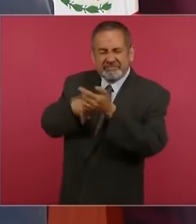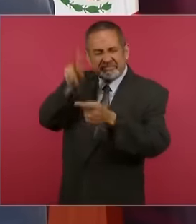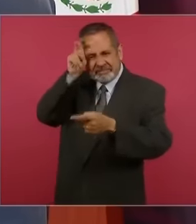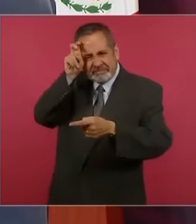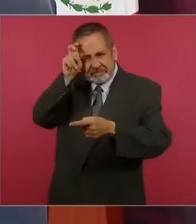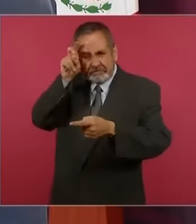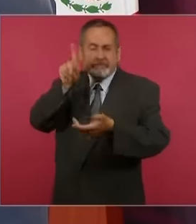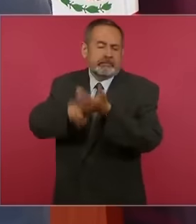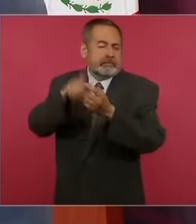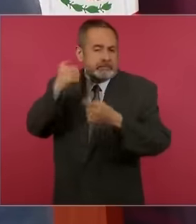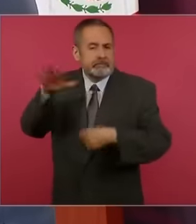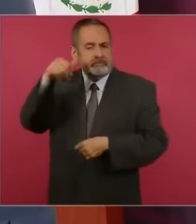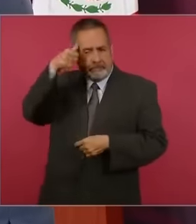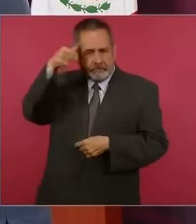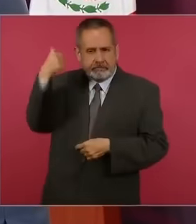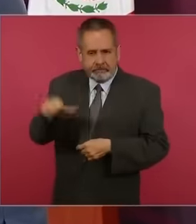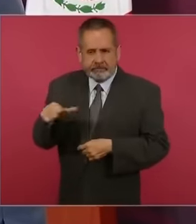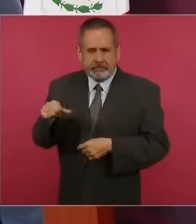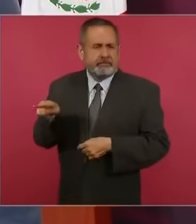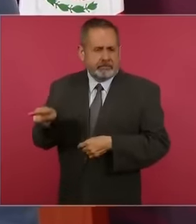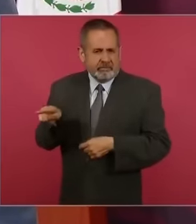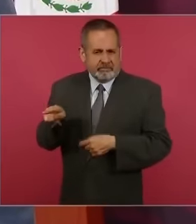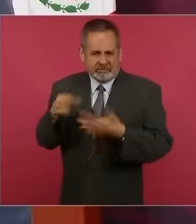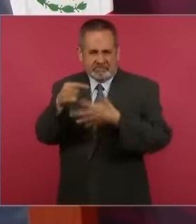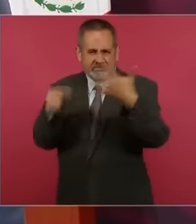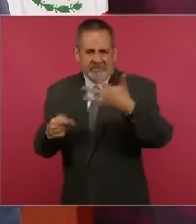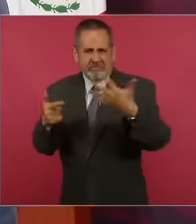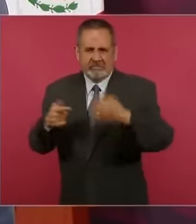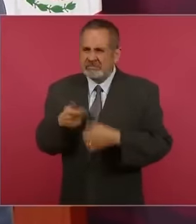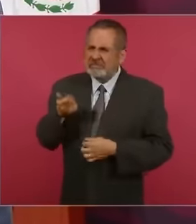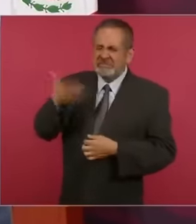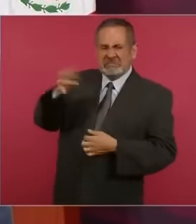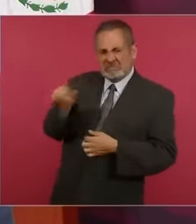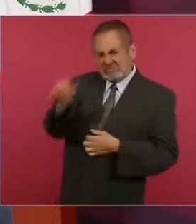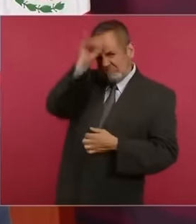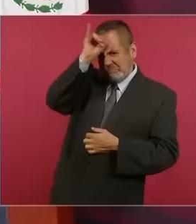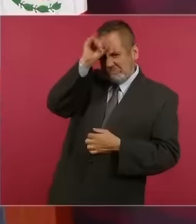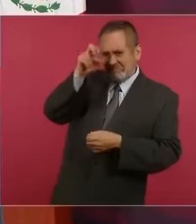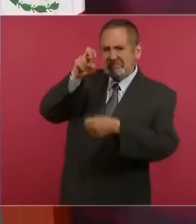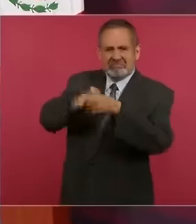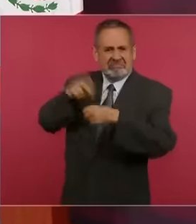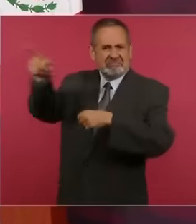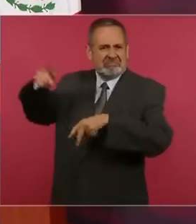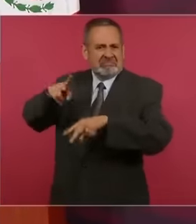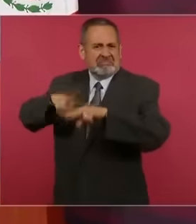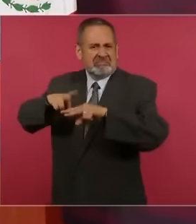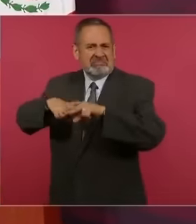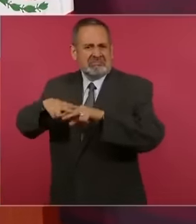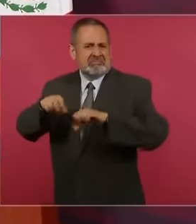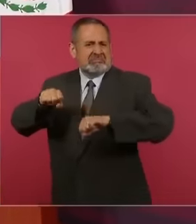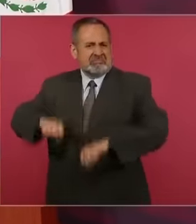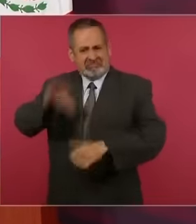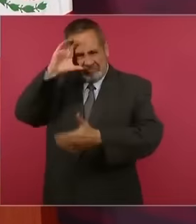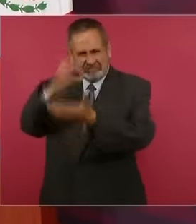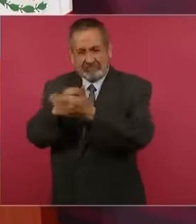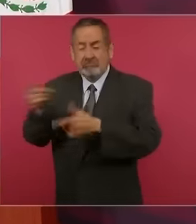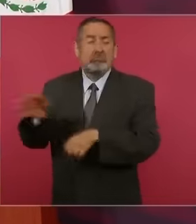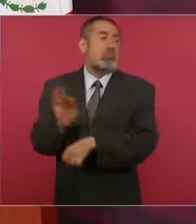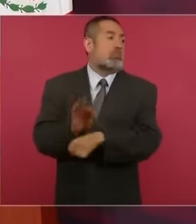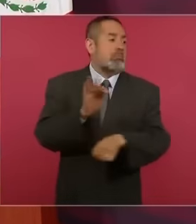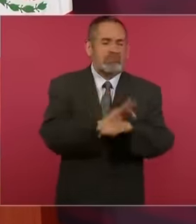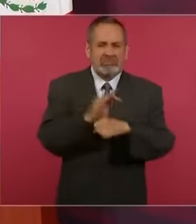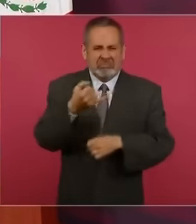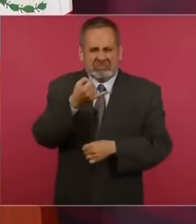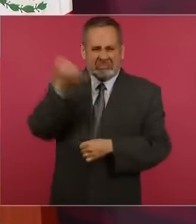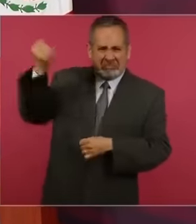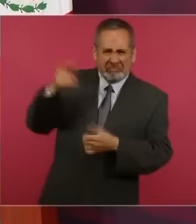la envidia era un pecado capital. Habría que informarle al imbécil ese que está en Roma, ¿sí? Que defiende la justicia social,